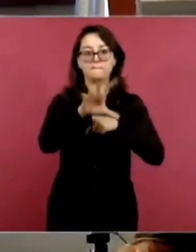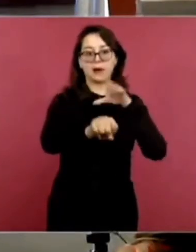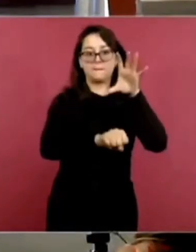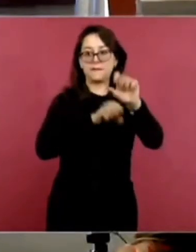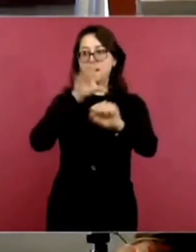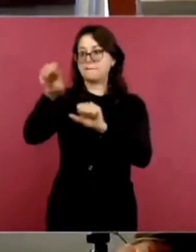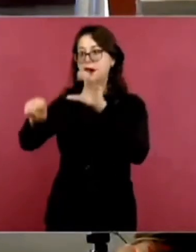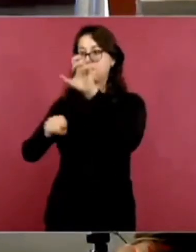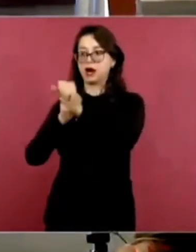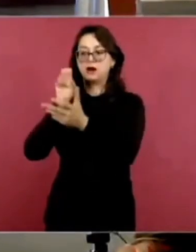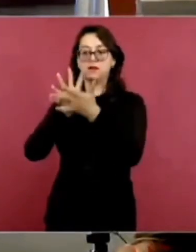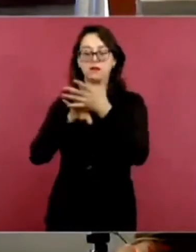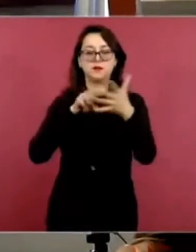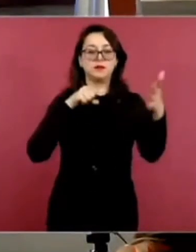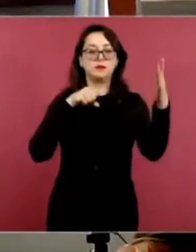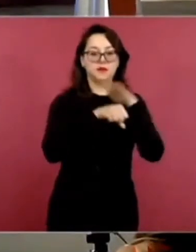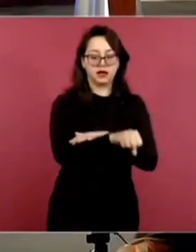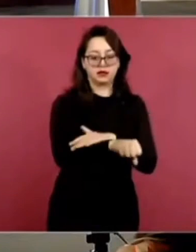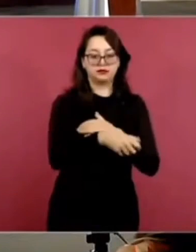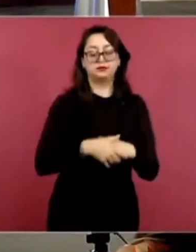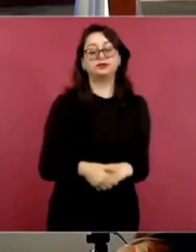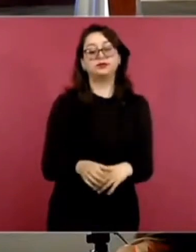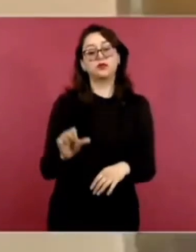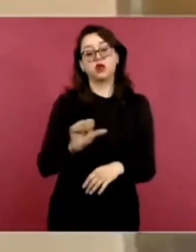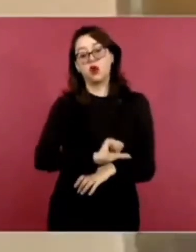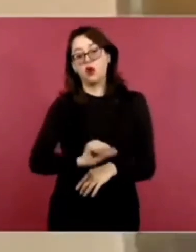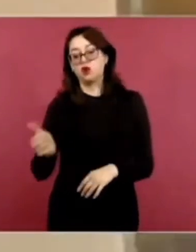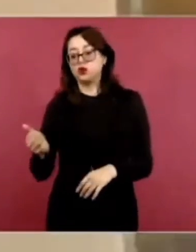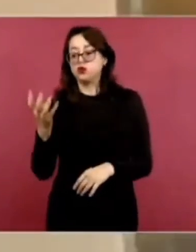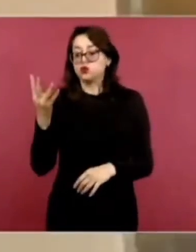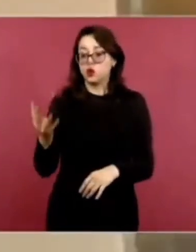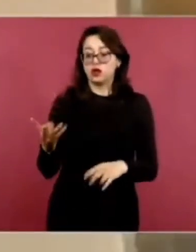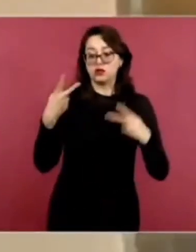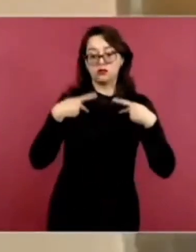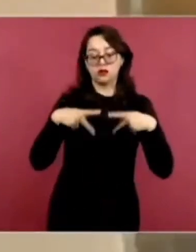vitalicios de por vida son 4 personas.